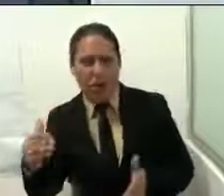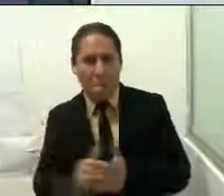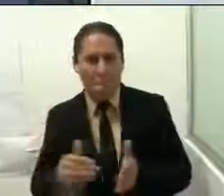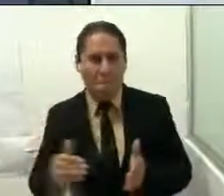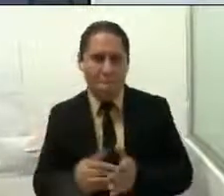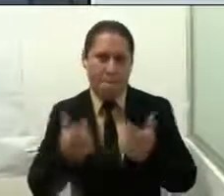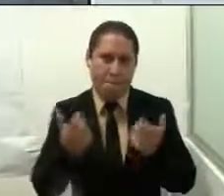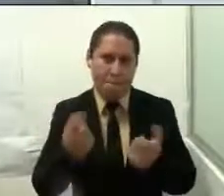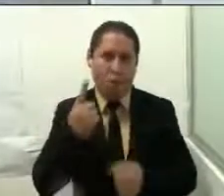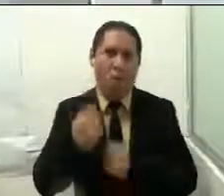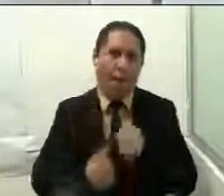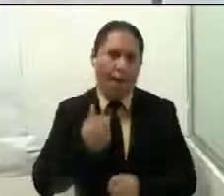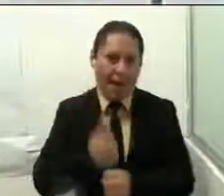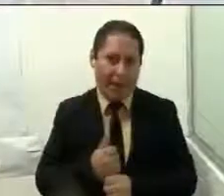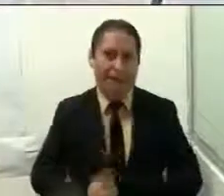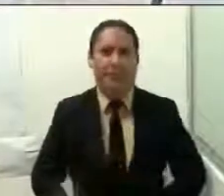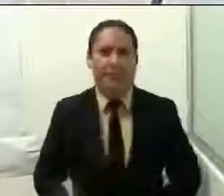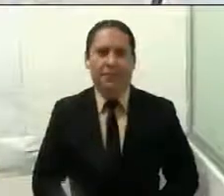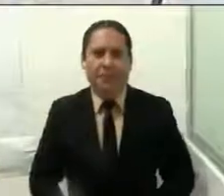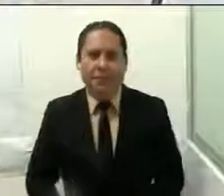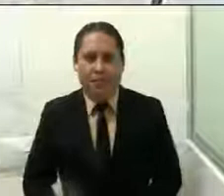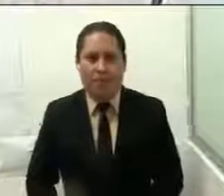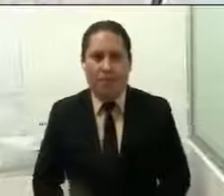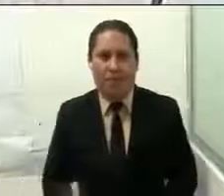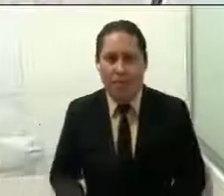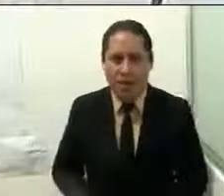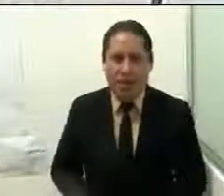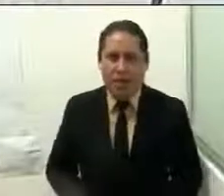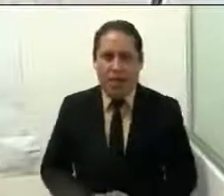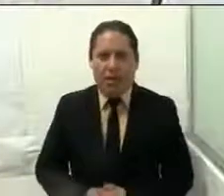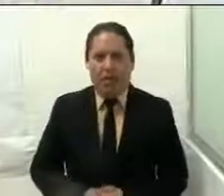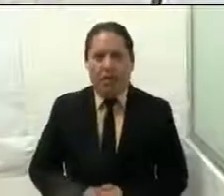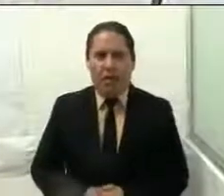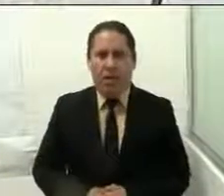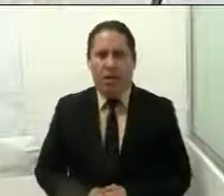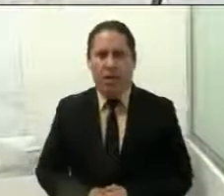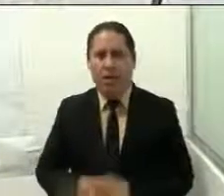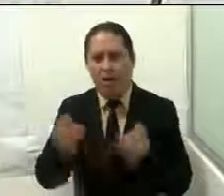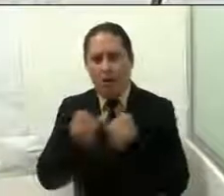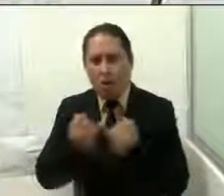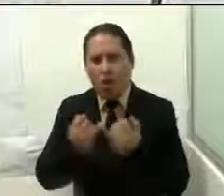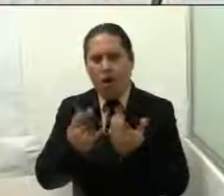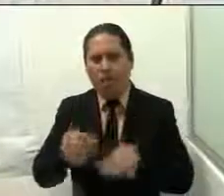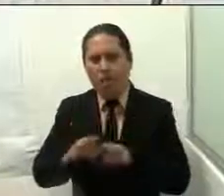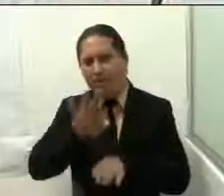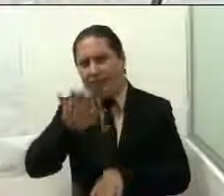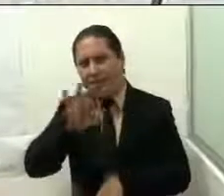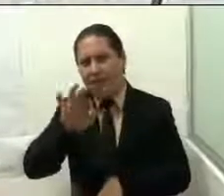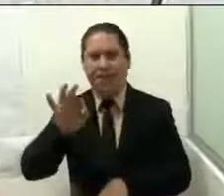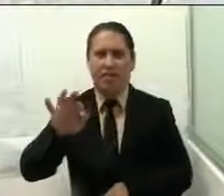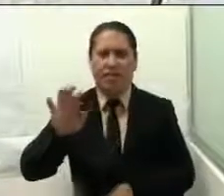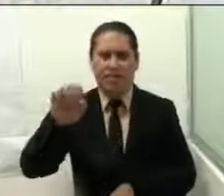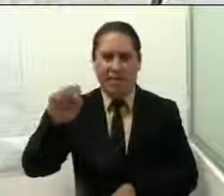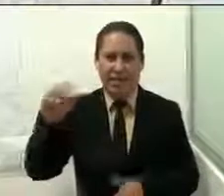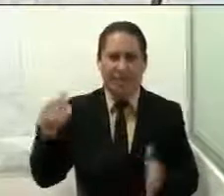anuales en ovinos contamos con 360 mil cabezas que